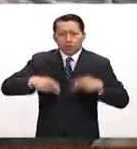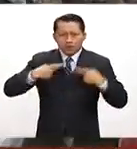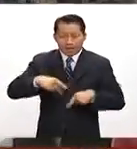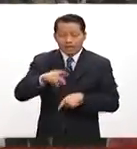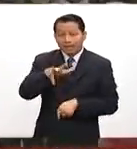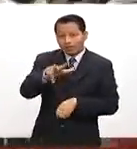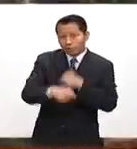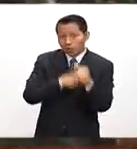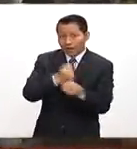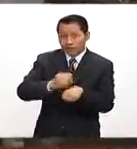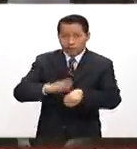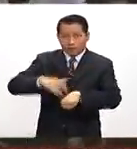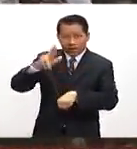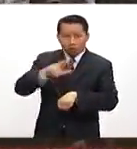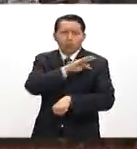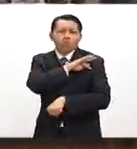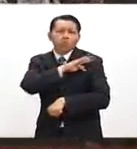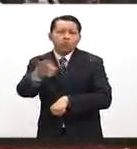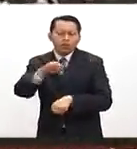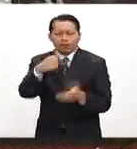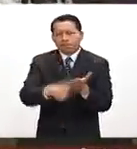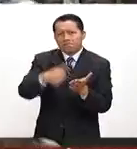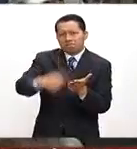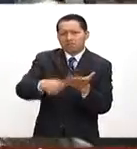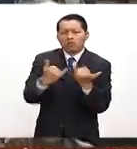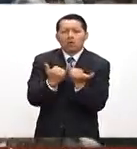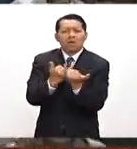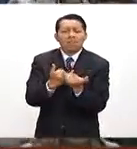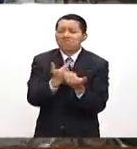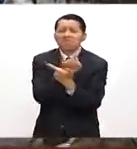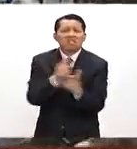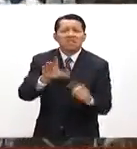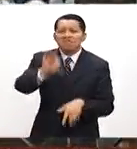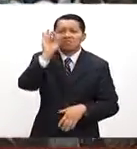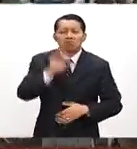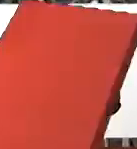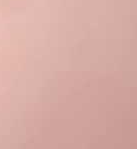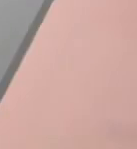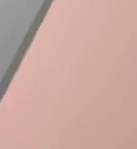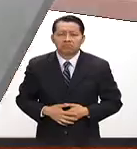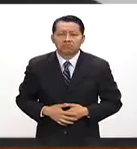18 años de contraer matrimonio con quien quiera.